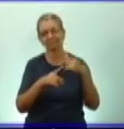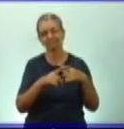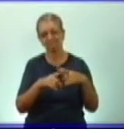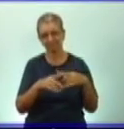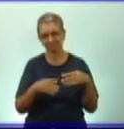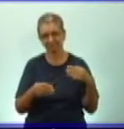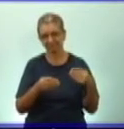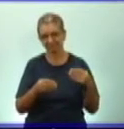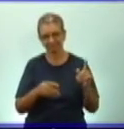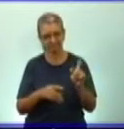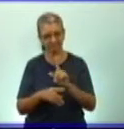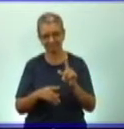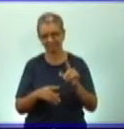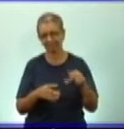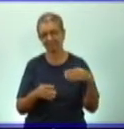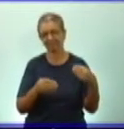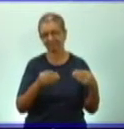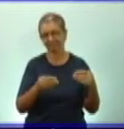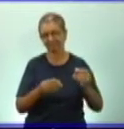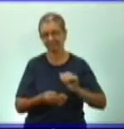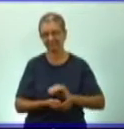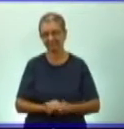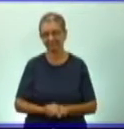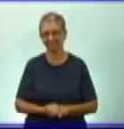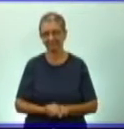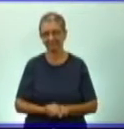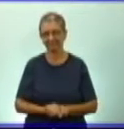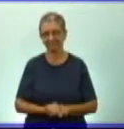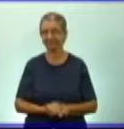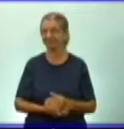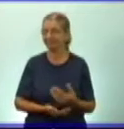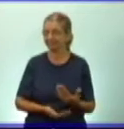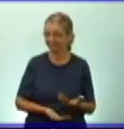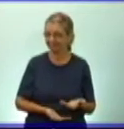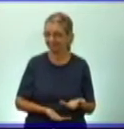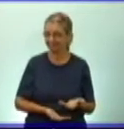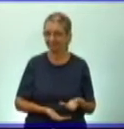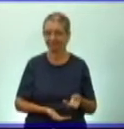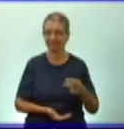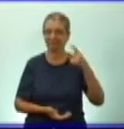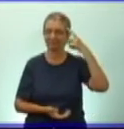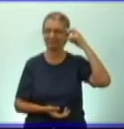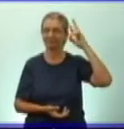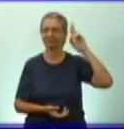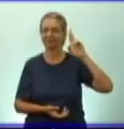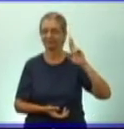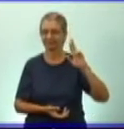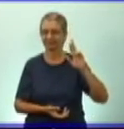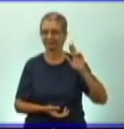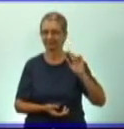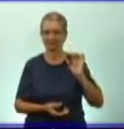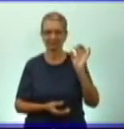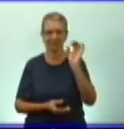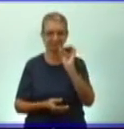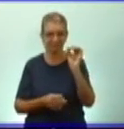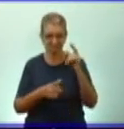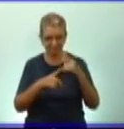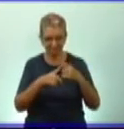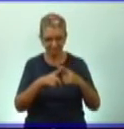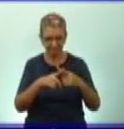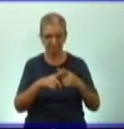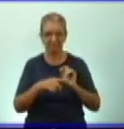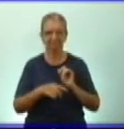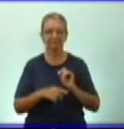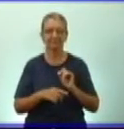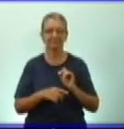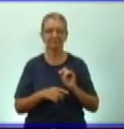como de óxidos no metálicos. Entonces, quiero recordarles que los óxidos, como ustedes